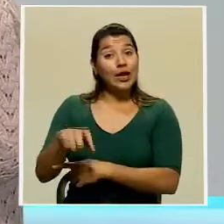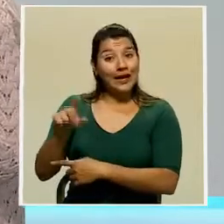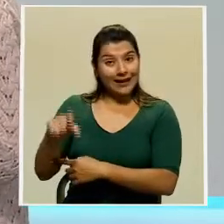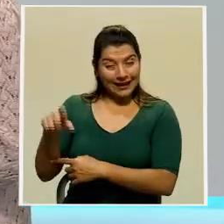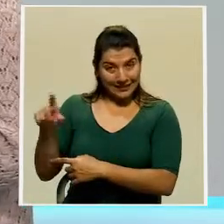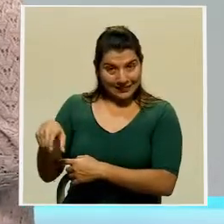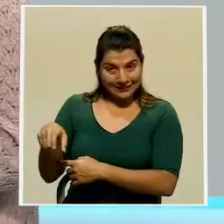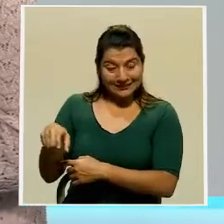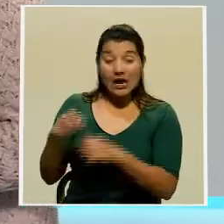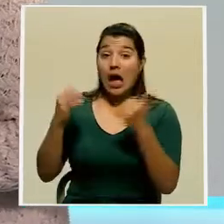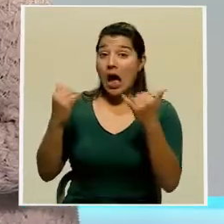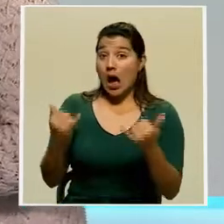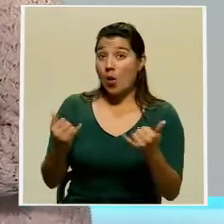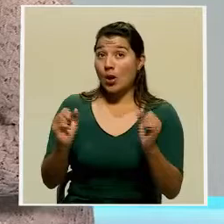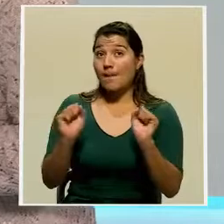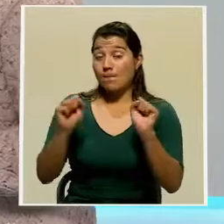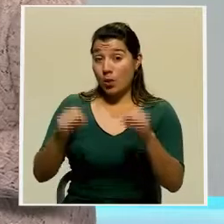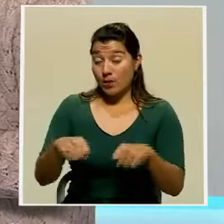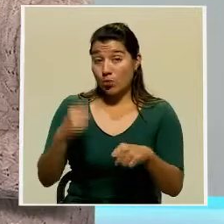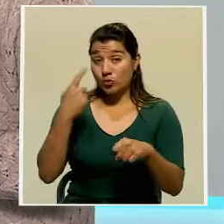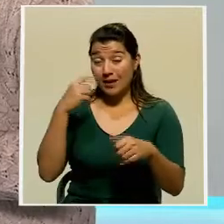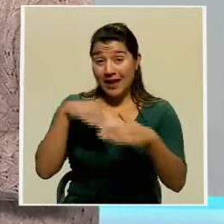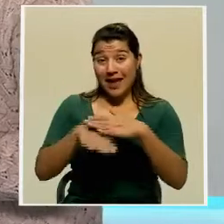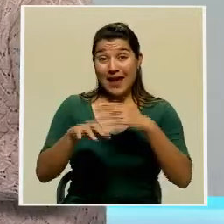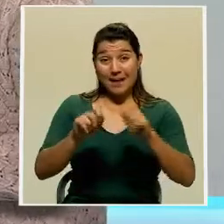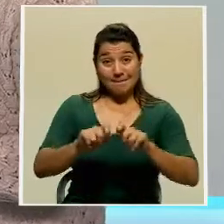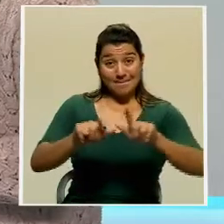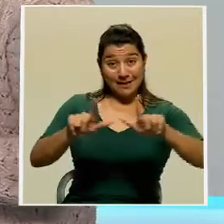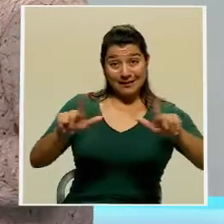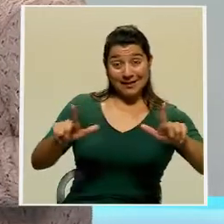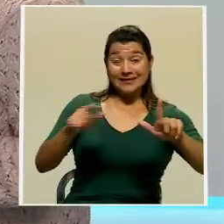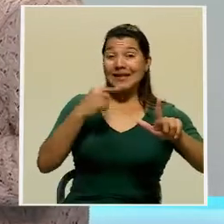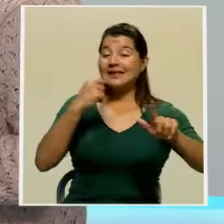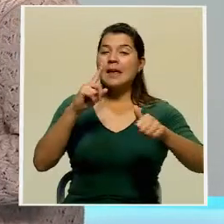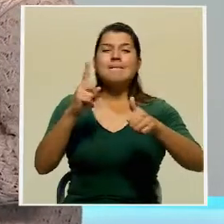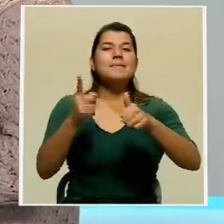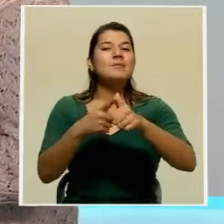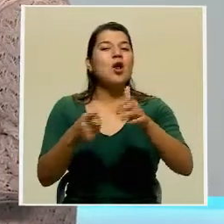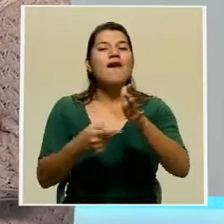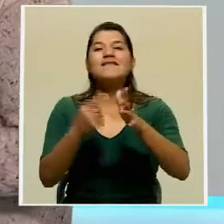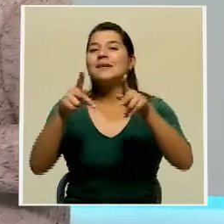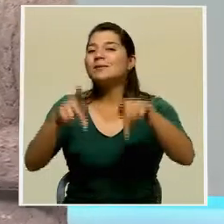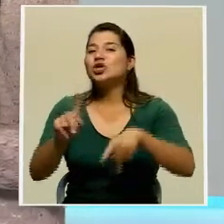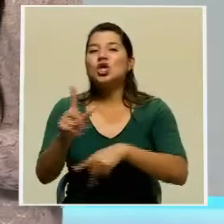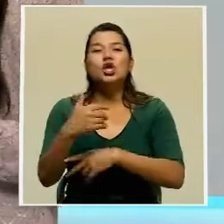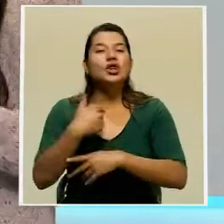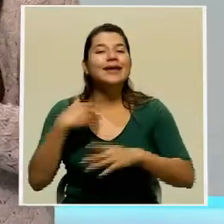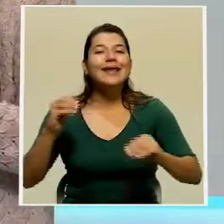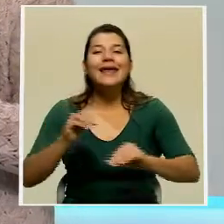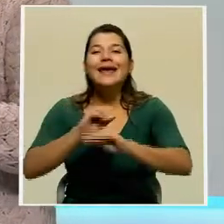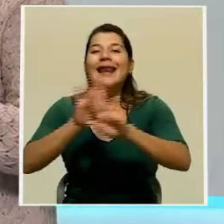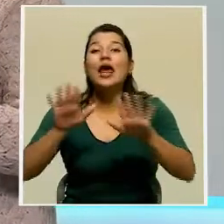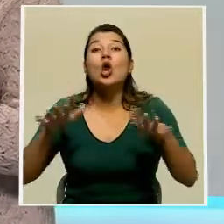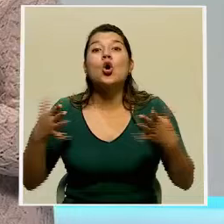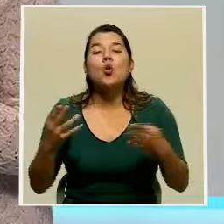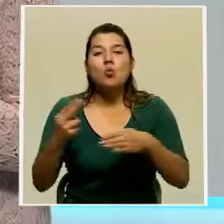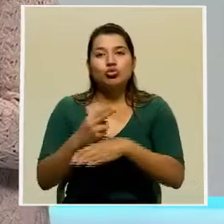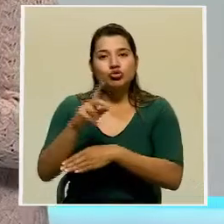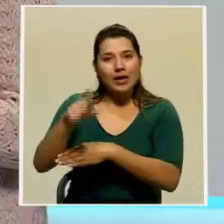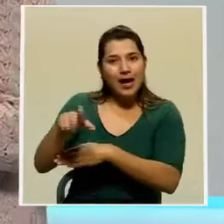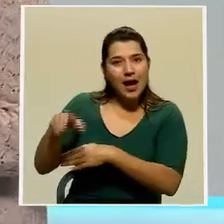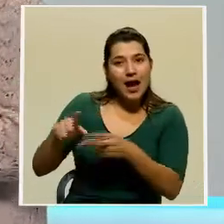crédito. Aquí los tenemos ya en pantalla. El primero es que no hay claridad en el uso de la tarjeta ni en las tasas de